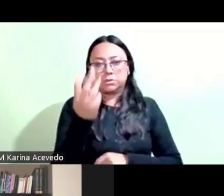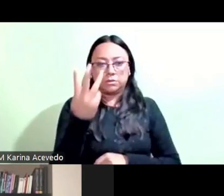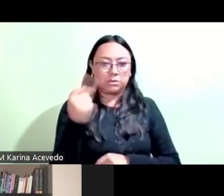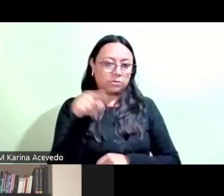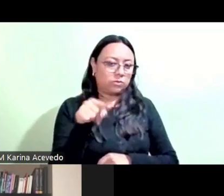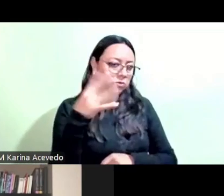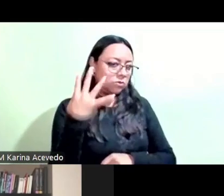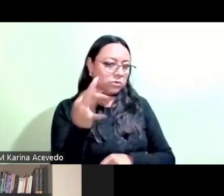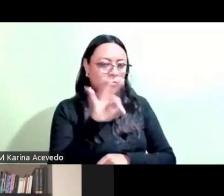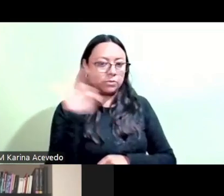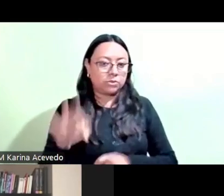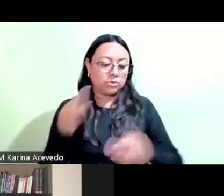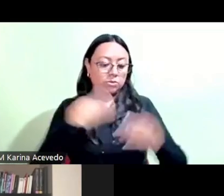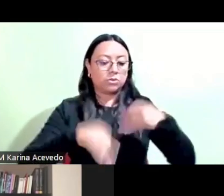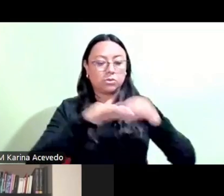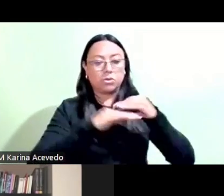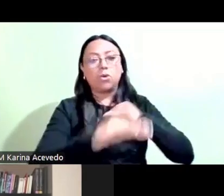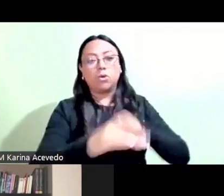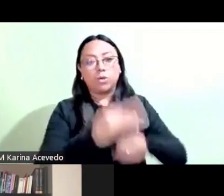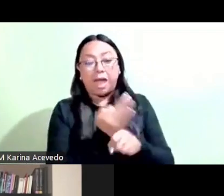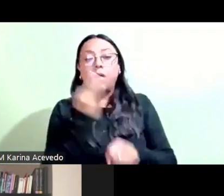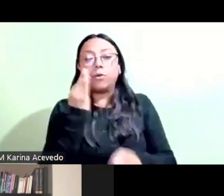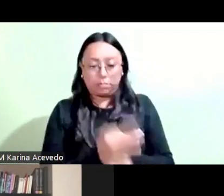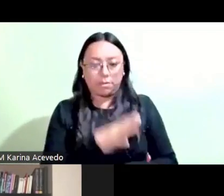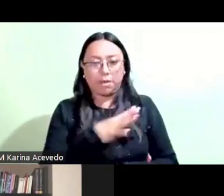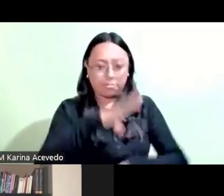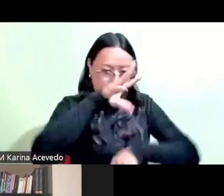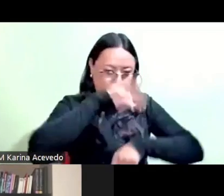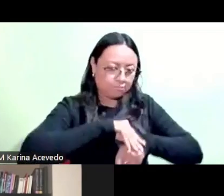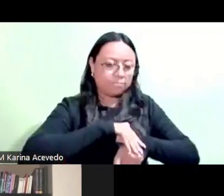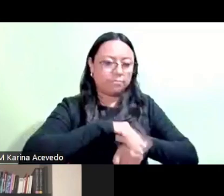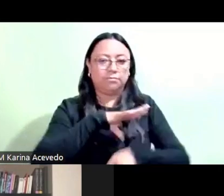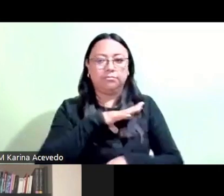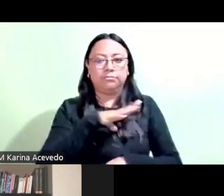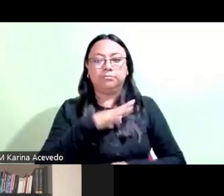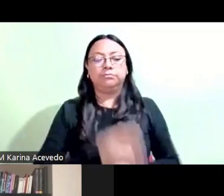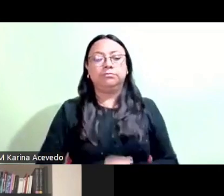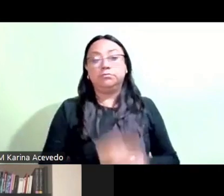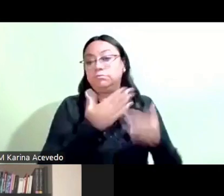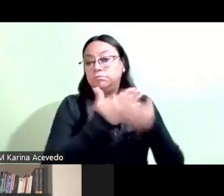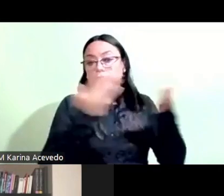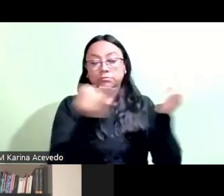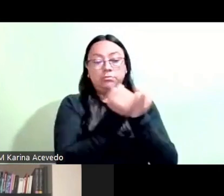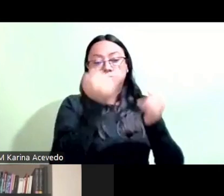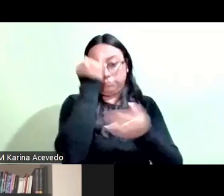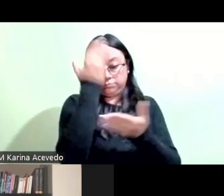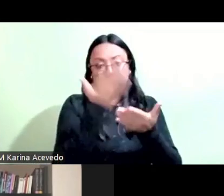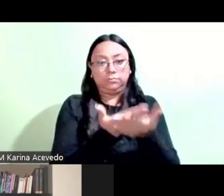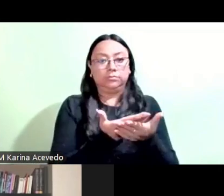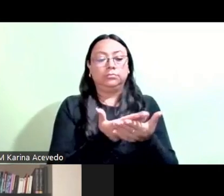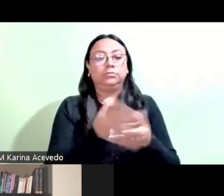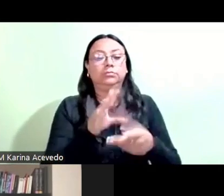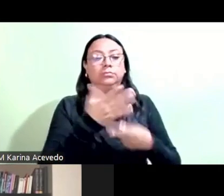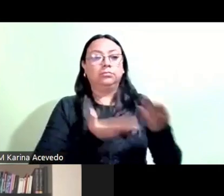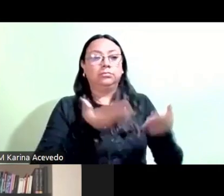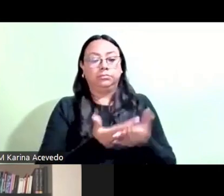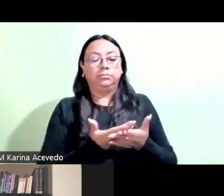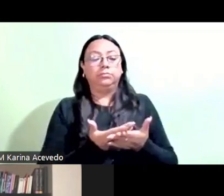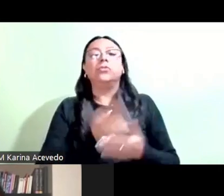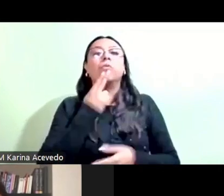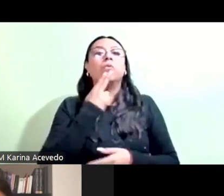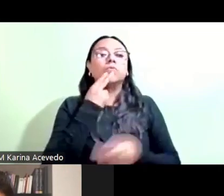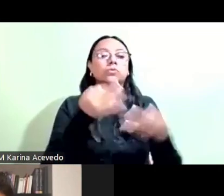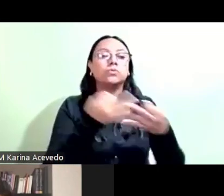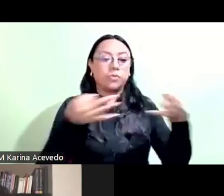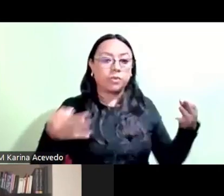163,4% de la superficie que actualmente tiene permitida. Por otro lado, la iniciativa propone la autorización de usos de suelo de centro deportivo, centro